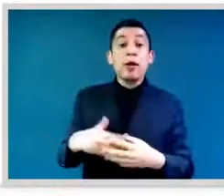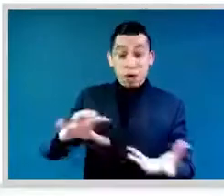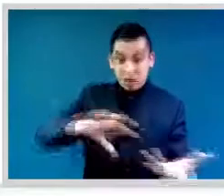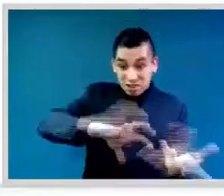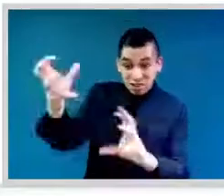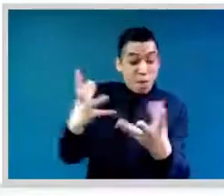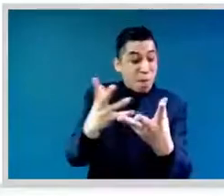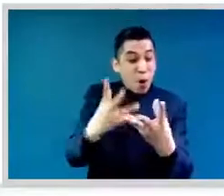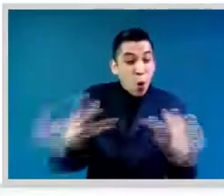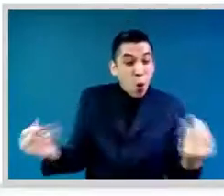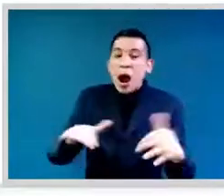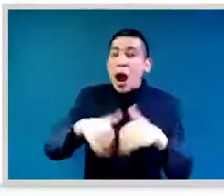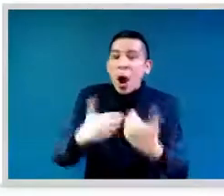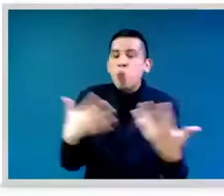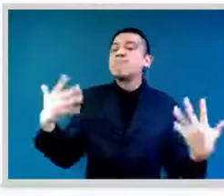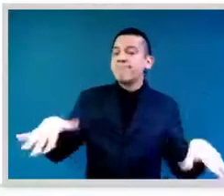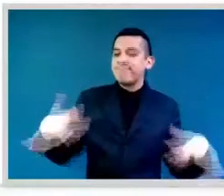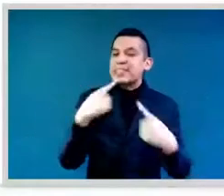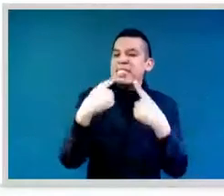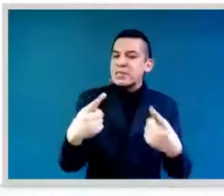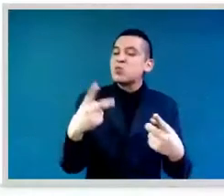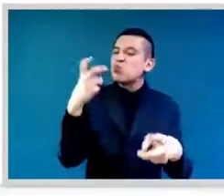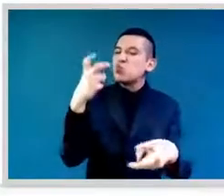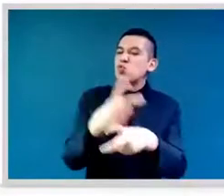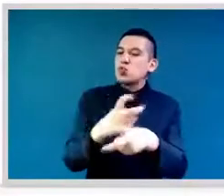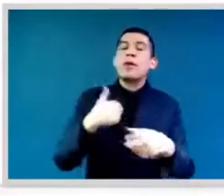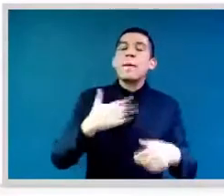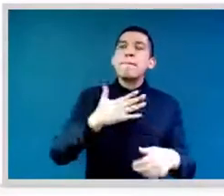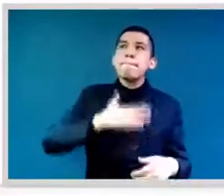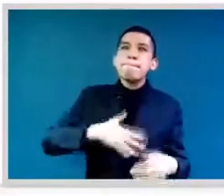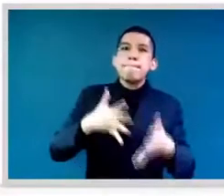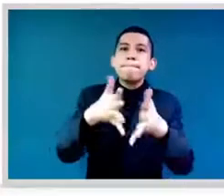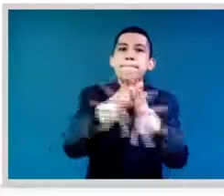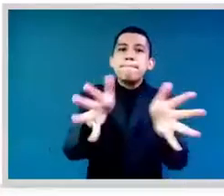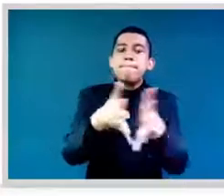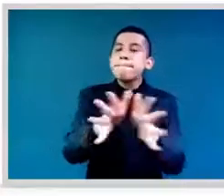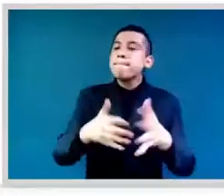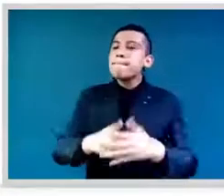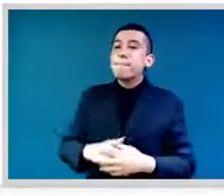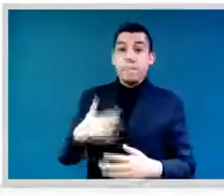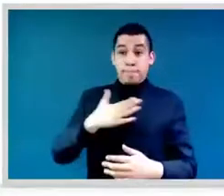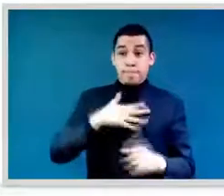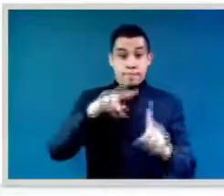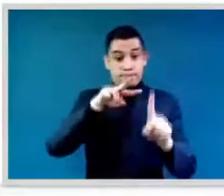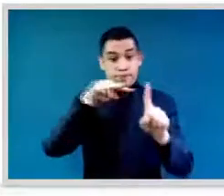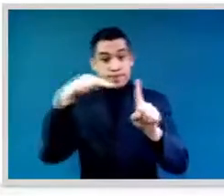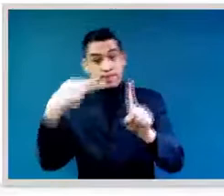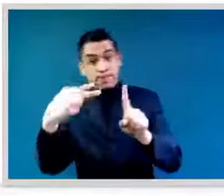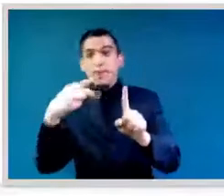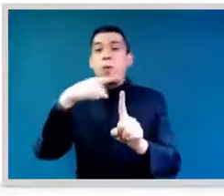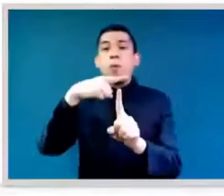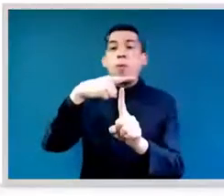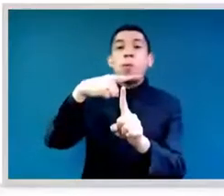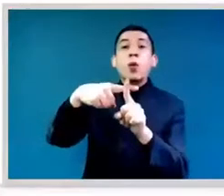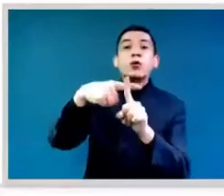yo quiero concluir con una perspectiva positiva. Yo creo que cada día somos más millones de